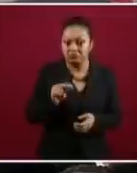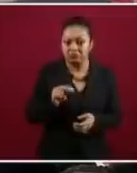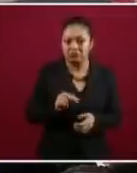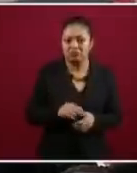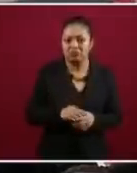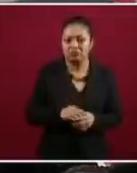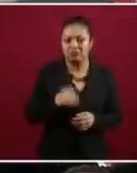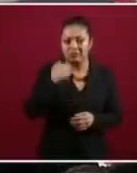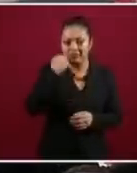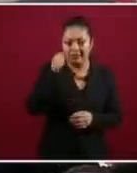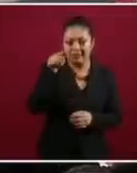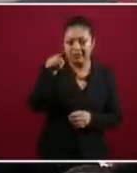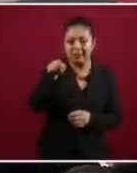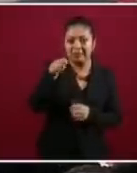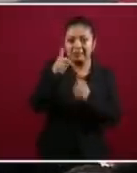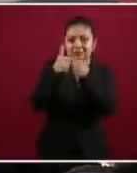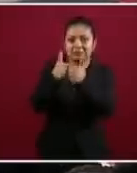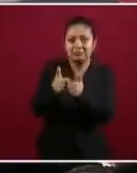que bajen